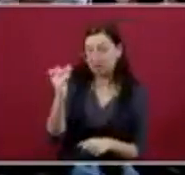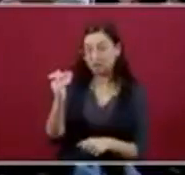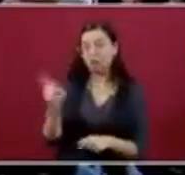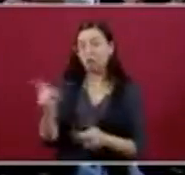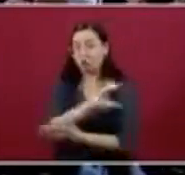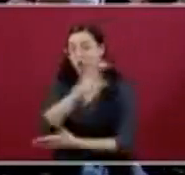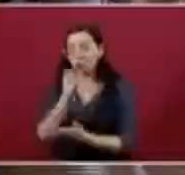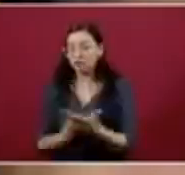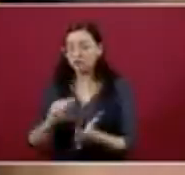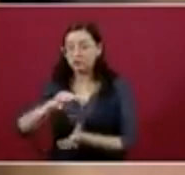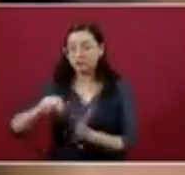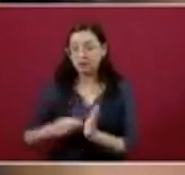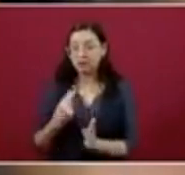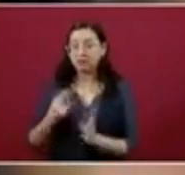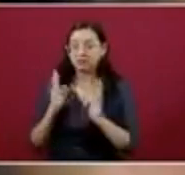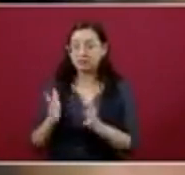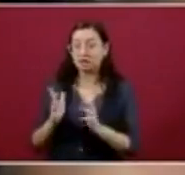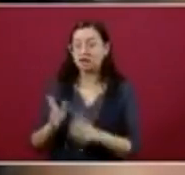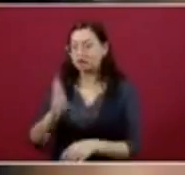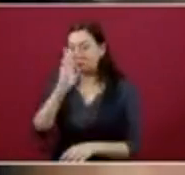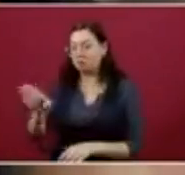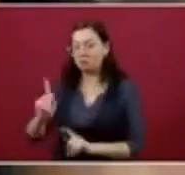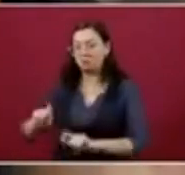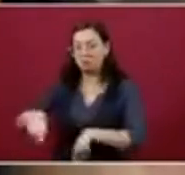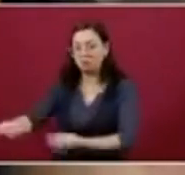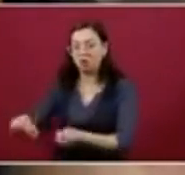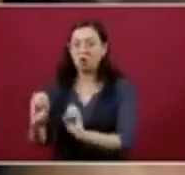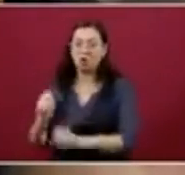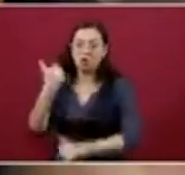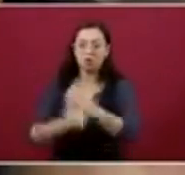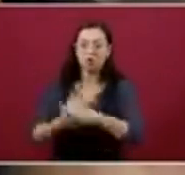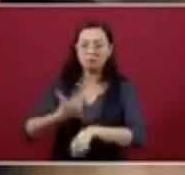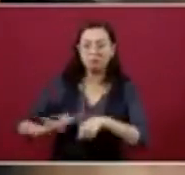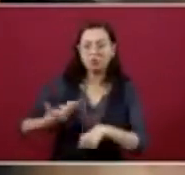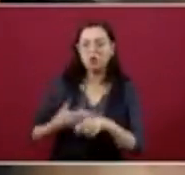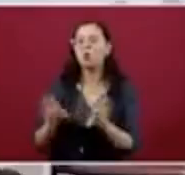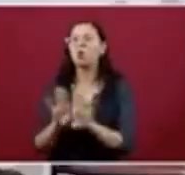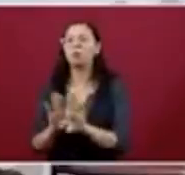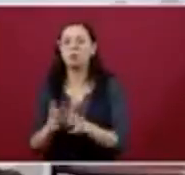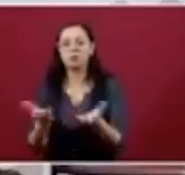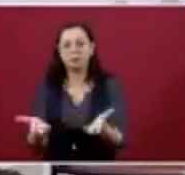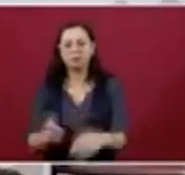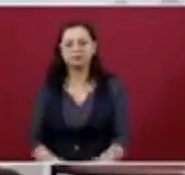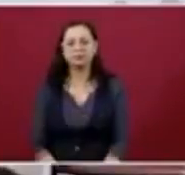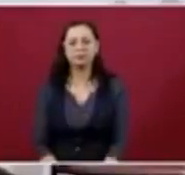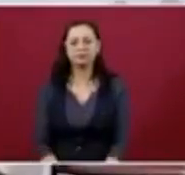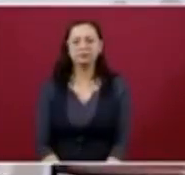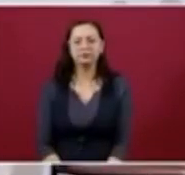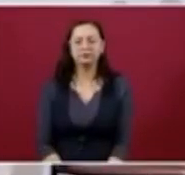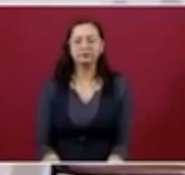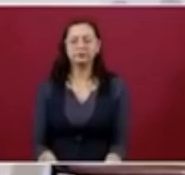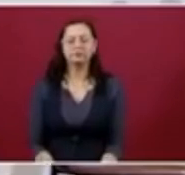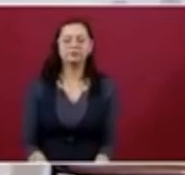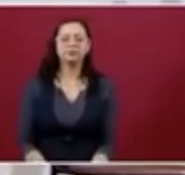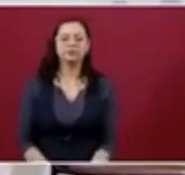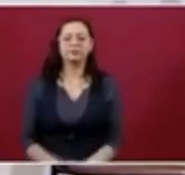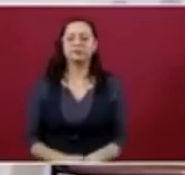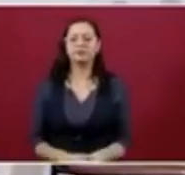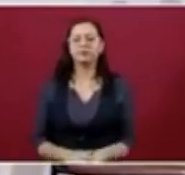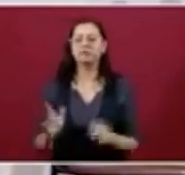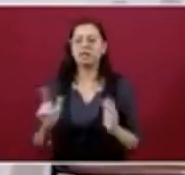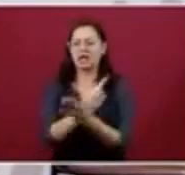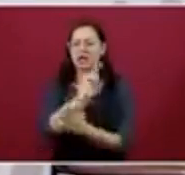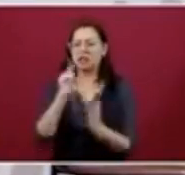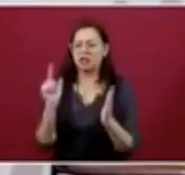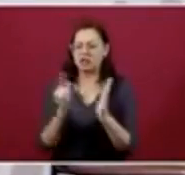contratos ya se asignaron, ¿va a ser por adjudicación directa o van a entrar a licitación? Gracias. Ya se está trabajando en los libros de